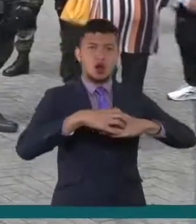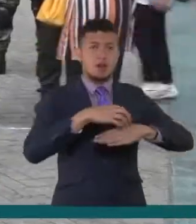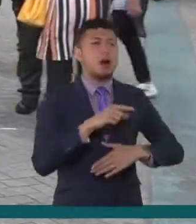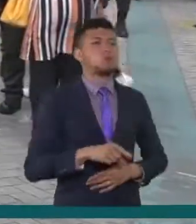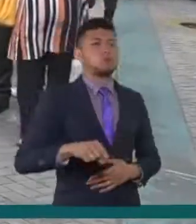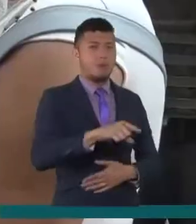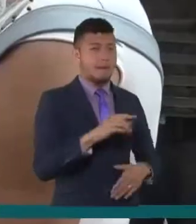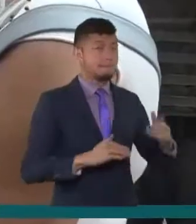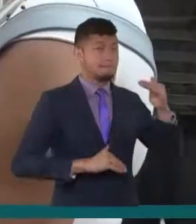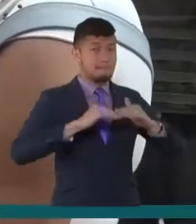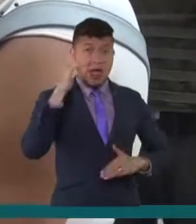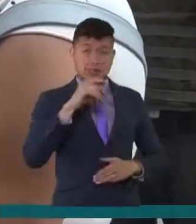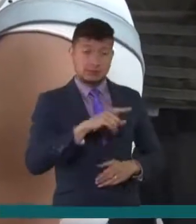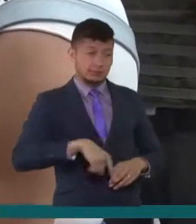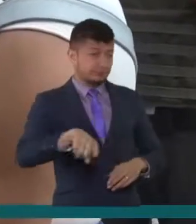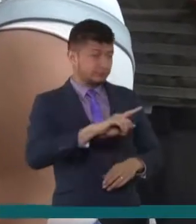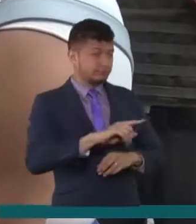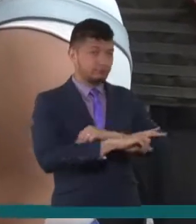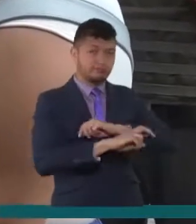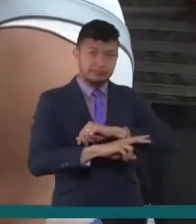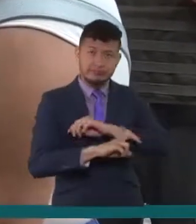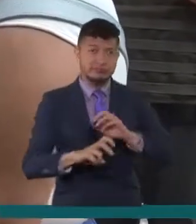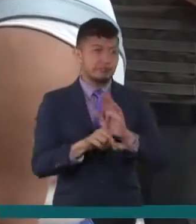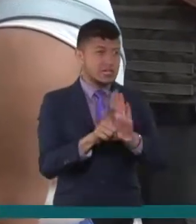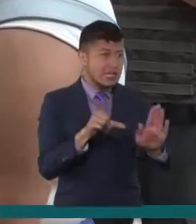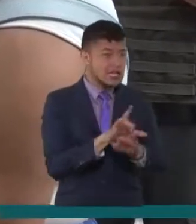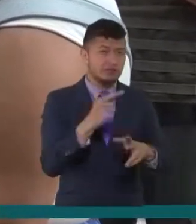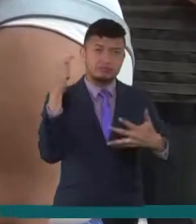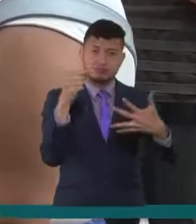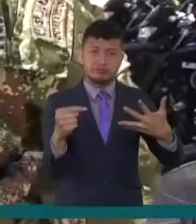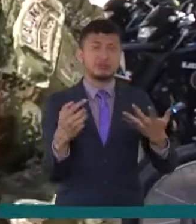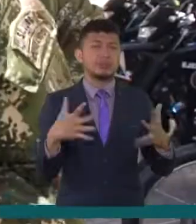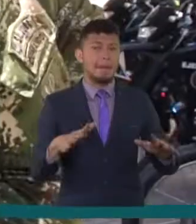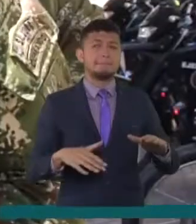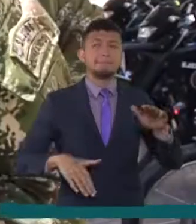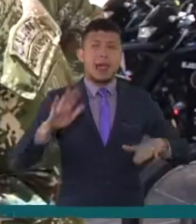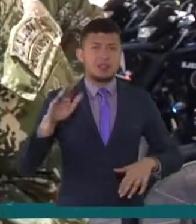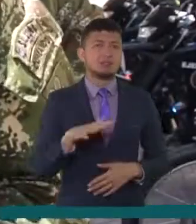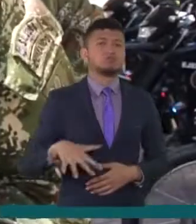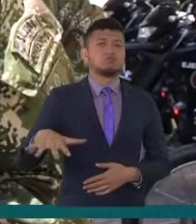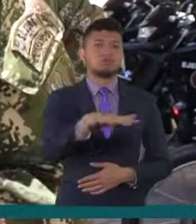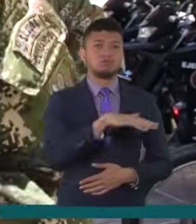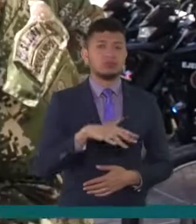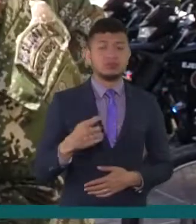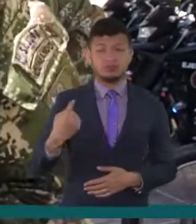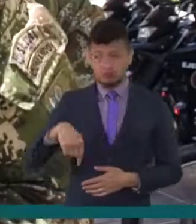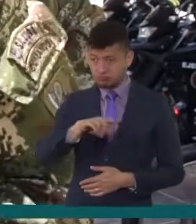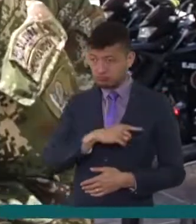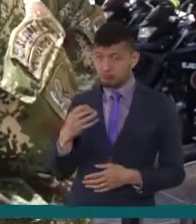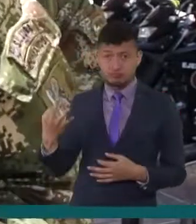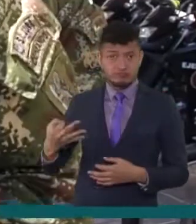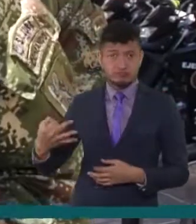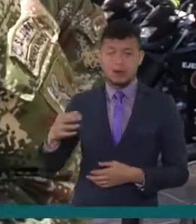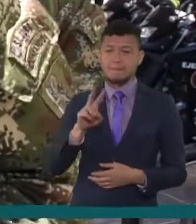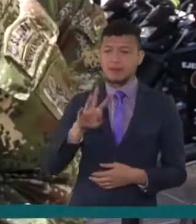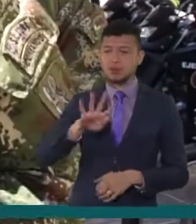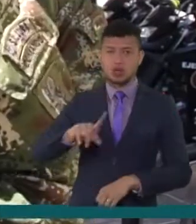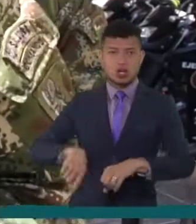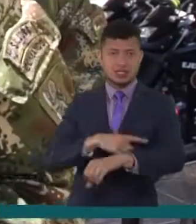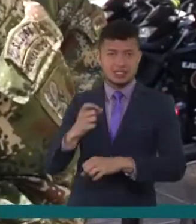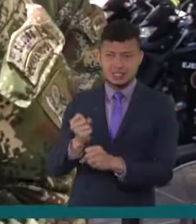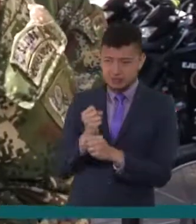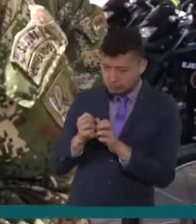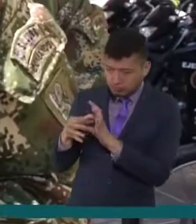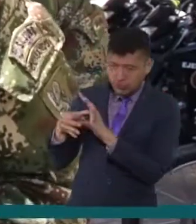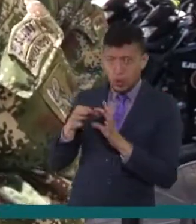capital del Tolima, donde existe mayor índice de comisión de delitos. Estamos para enfrentar esos delitos las 24 horas,